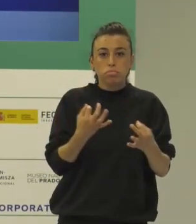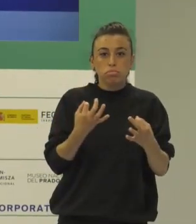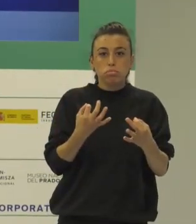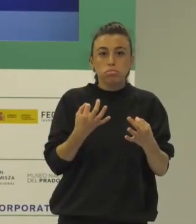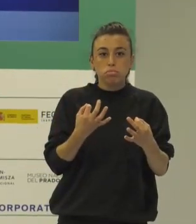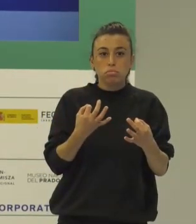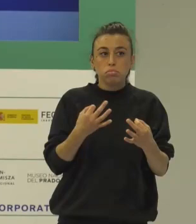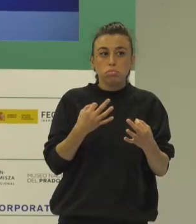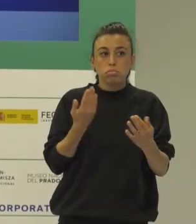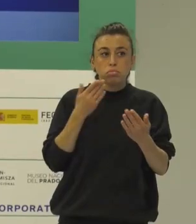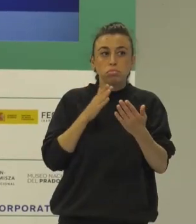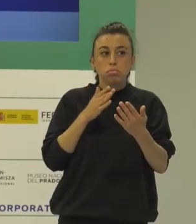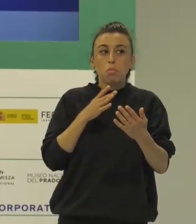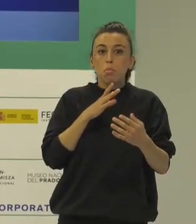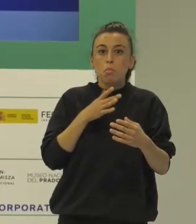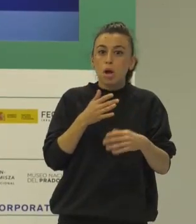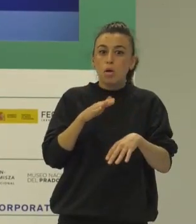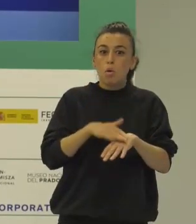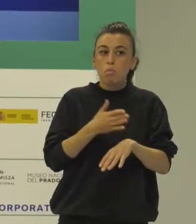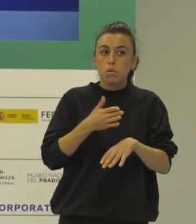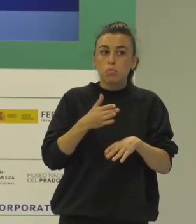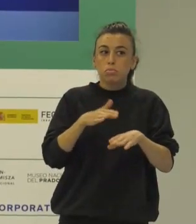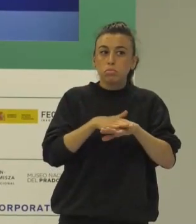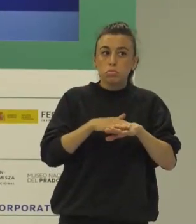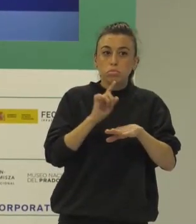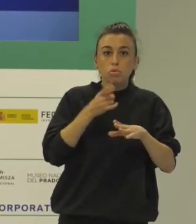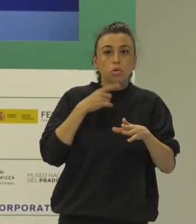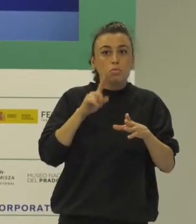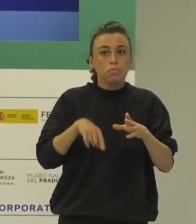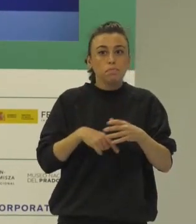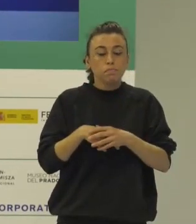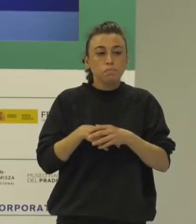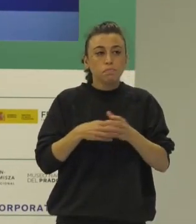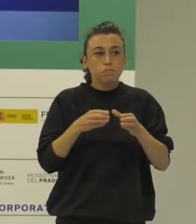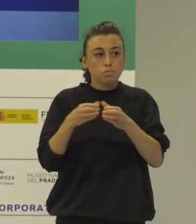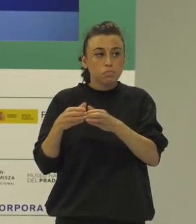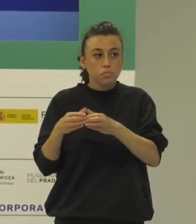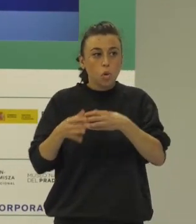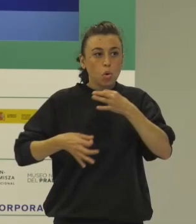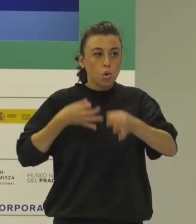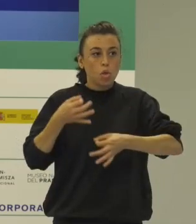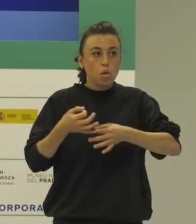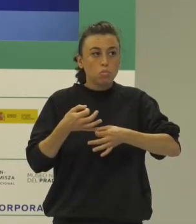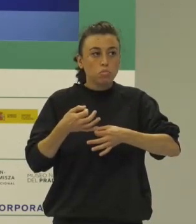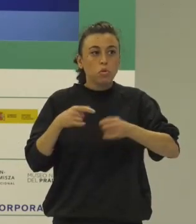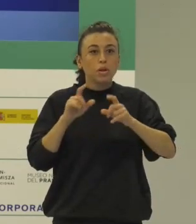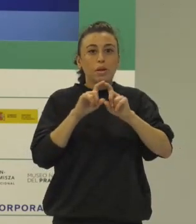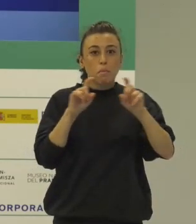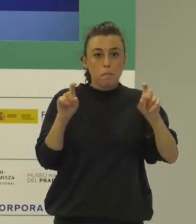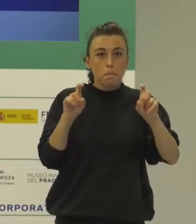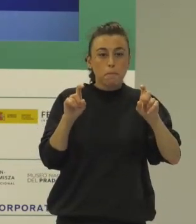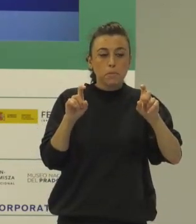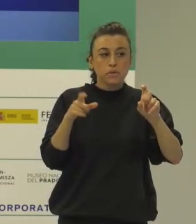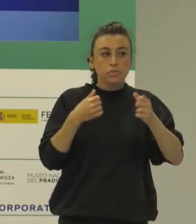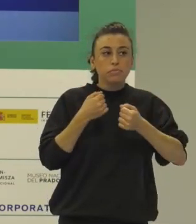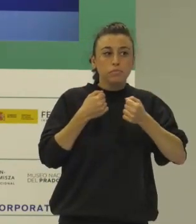narcotraficantes, crimen organizado, pero también la industria extractiva. En Guatemala, por ejemplo, la presencia de empresas como Ecoener, Hidralia Energía,